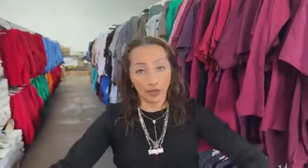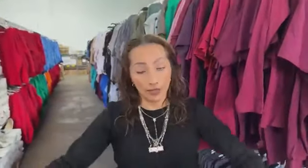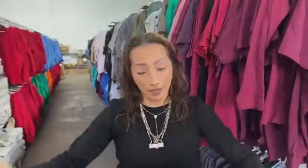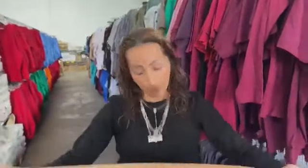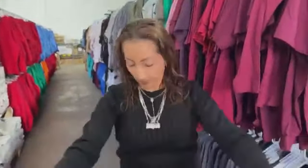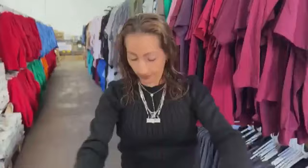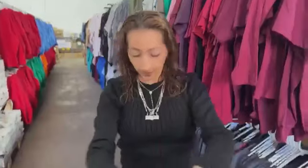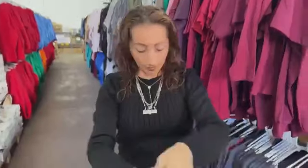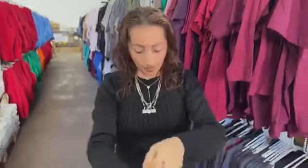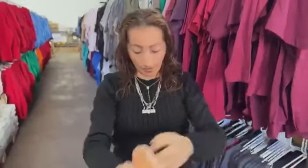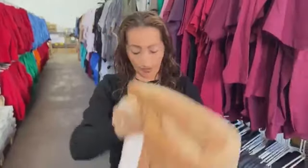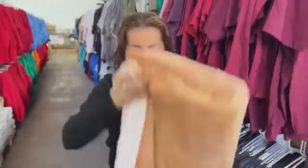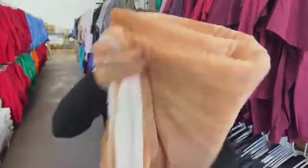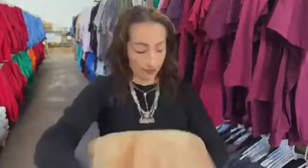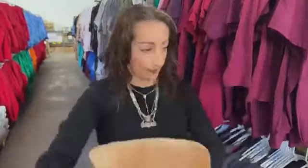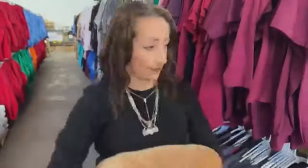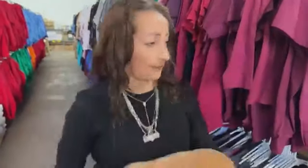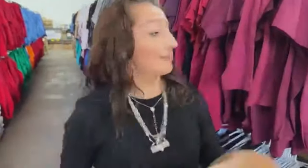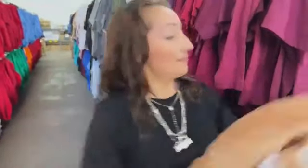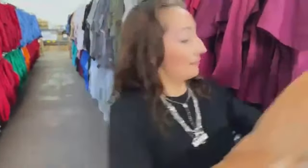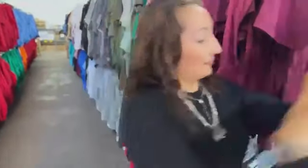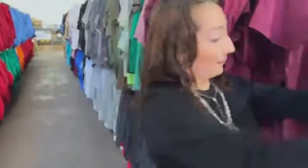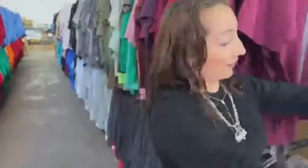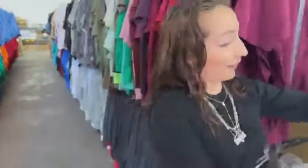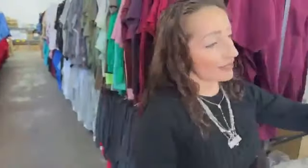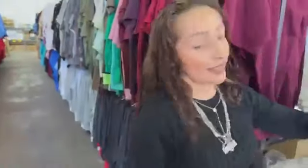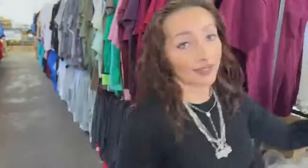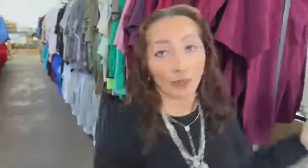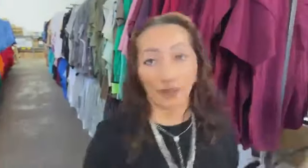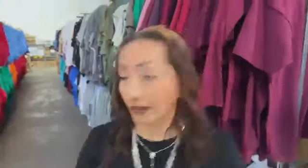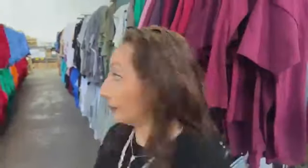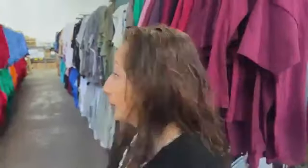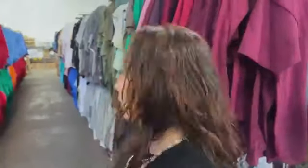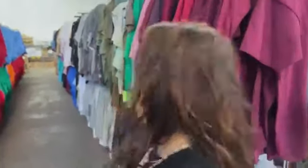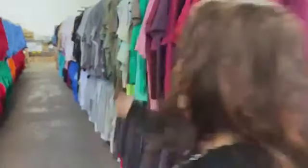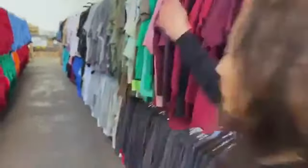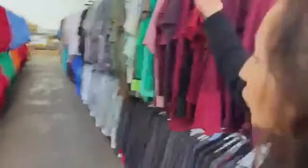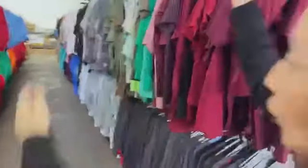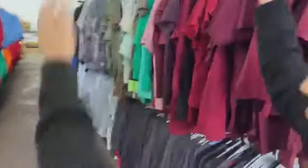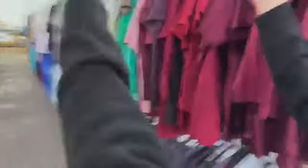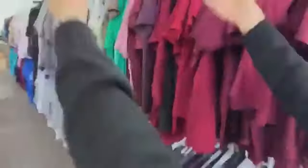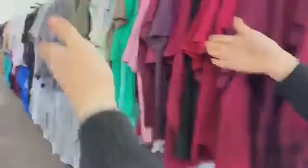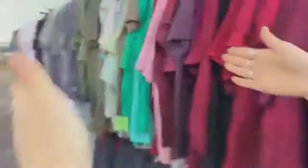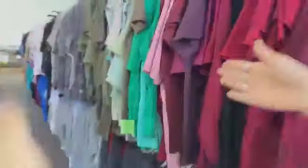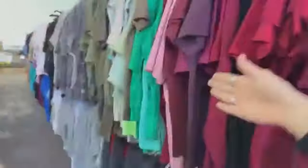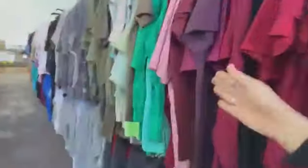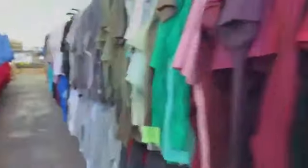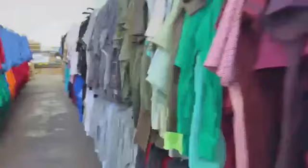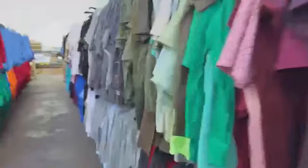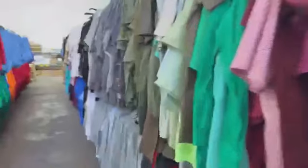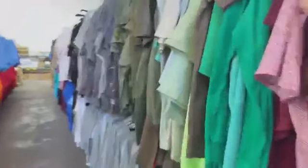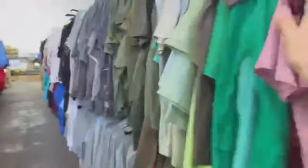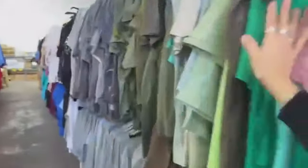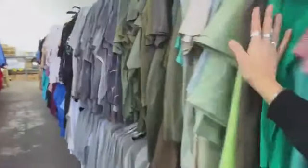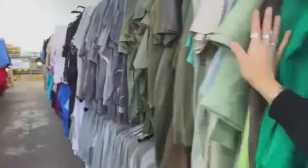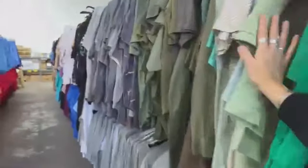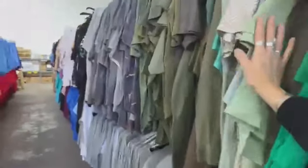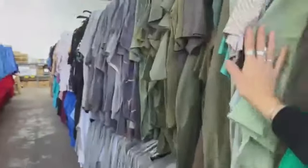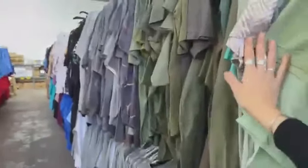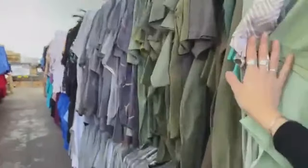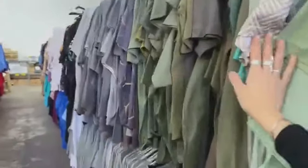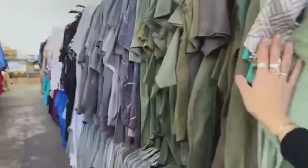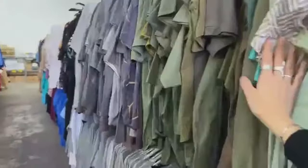Ajá, es ya a las 4 o 5 de la mañana ya hace frillito. ¿Tienes para caballero también? Todo el área de caballero ya